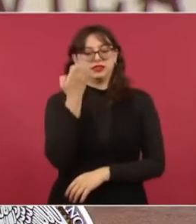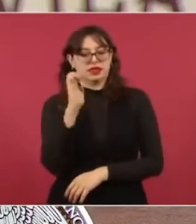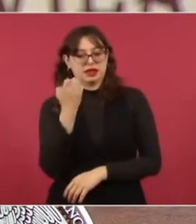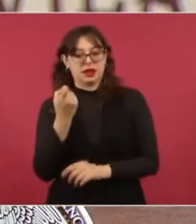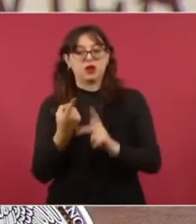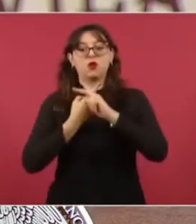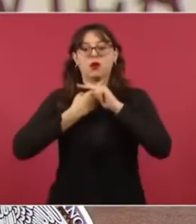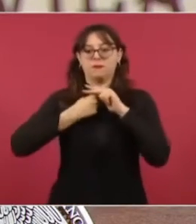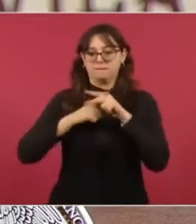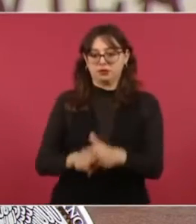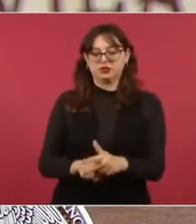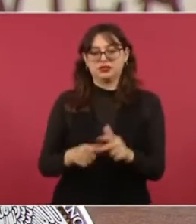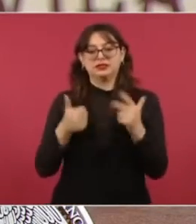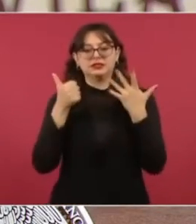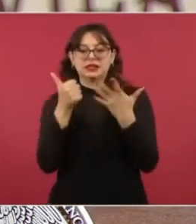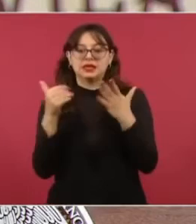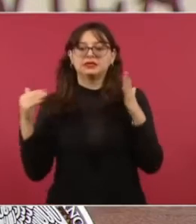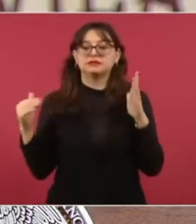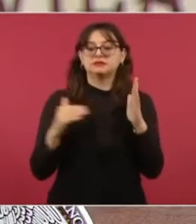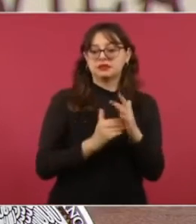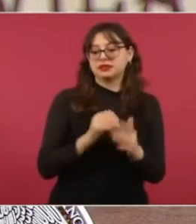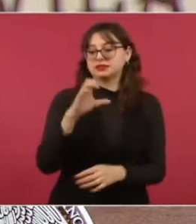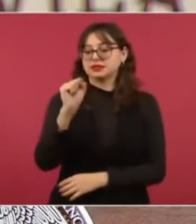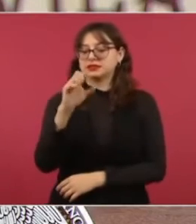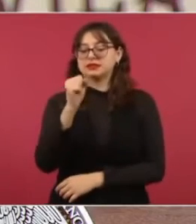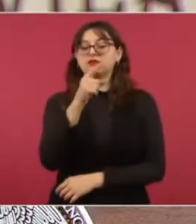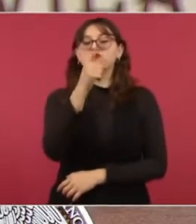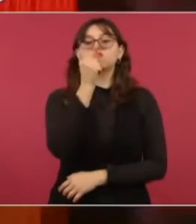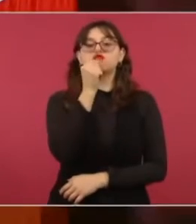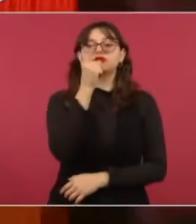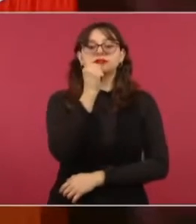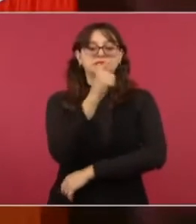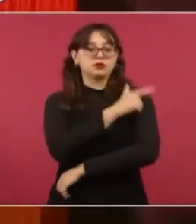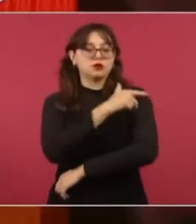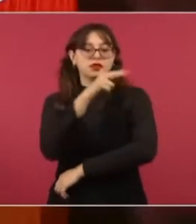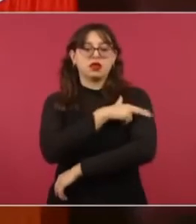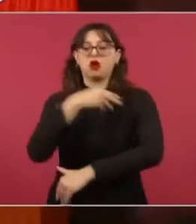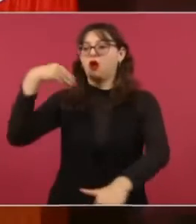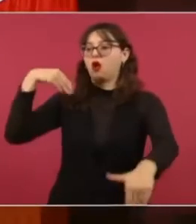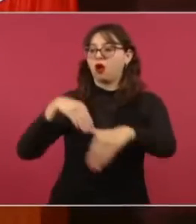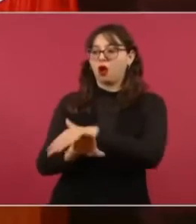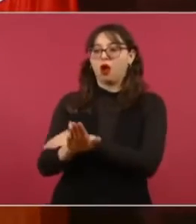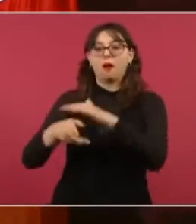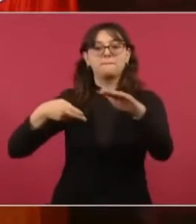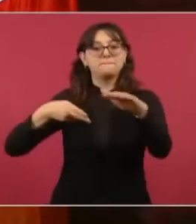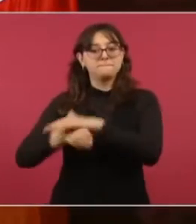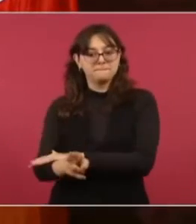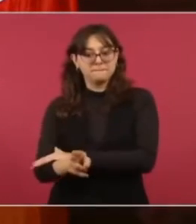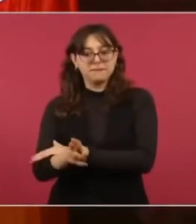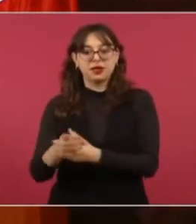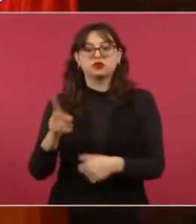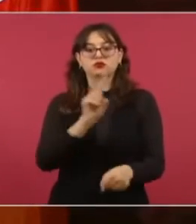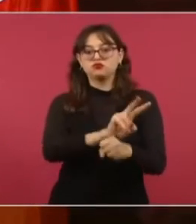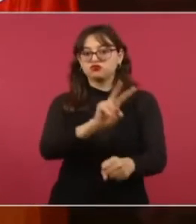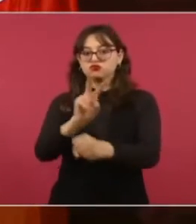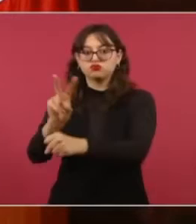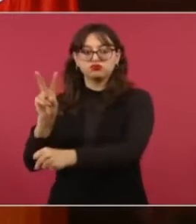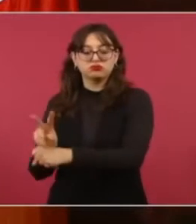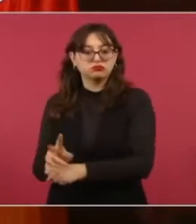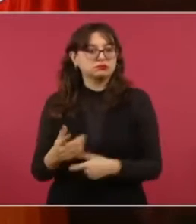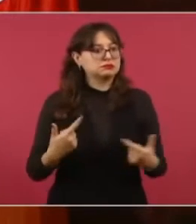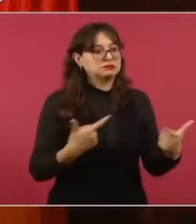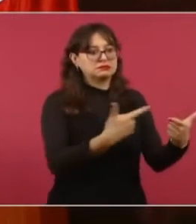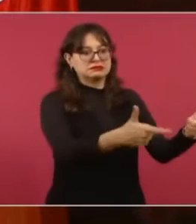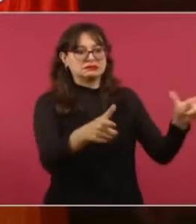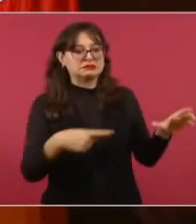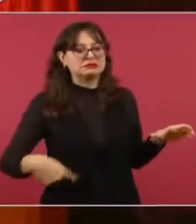desplegó 6.060 elementos en el metro capitalino. Desde ese momento, la oposición, columnistas, medios de